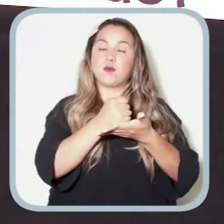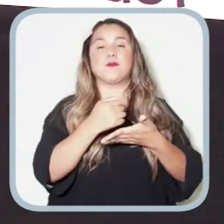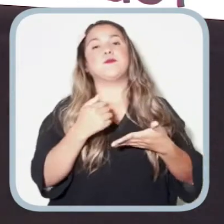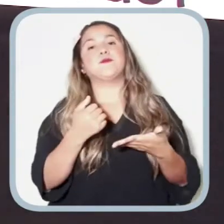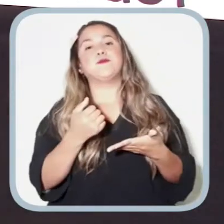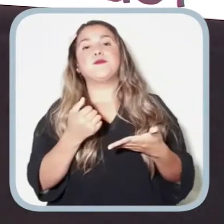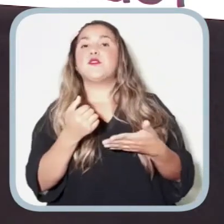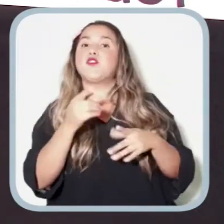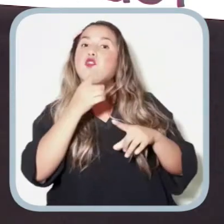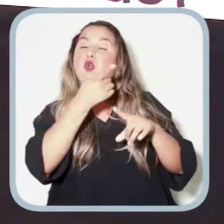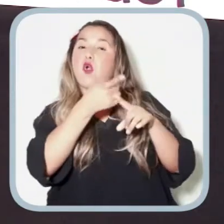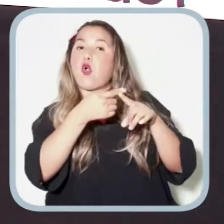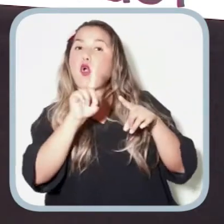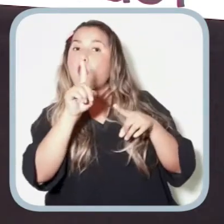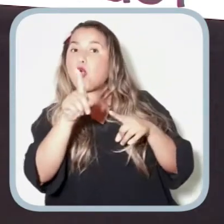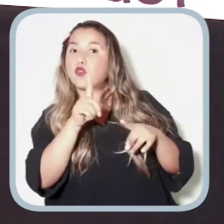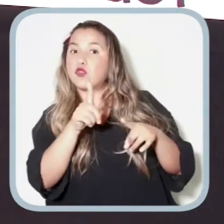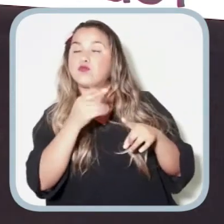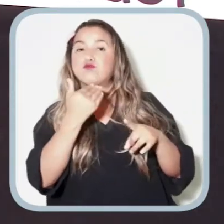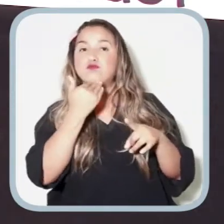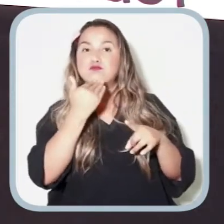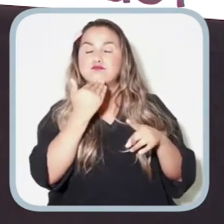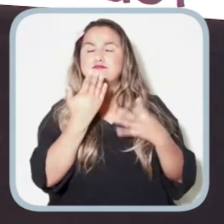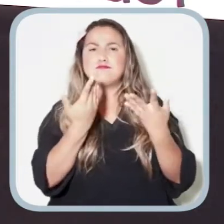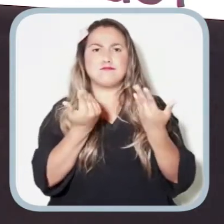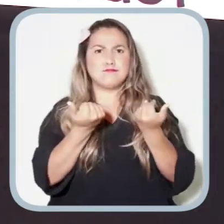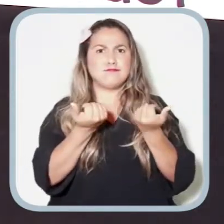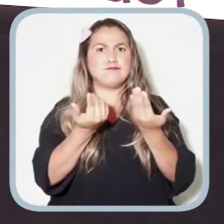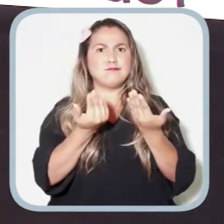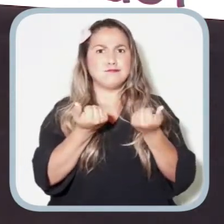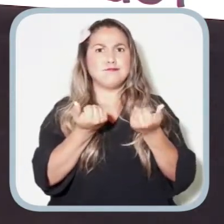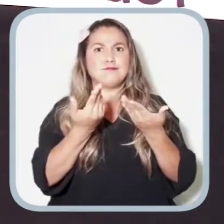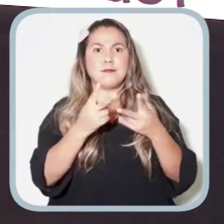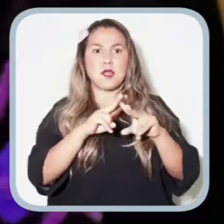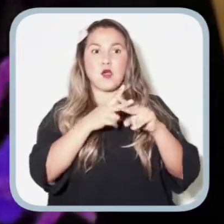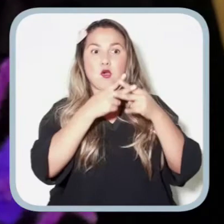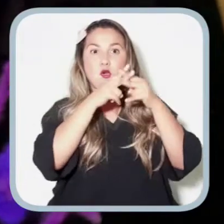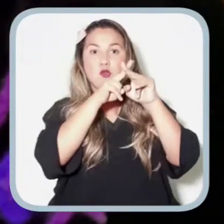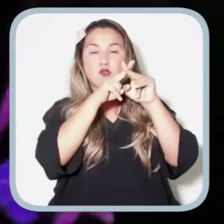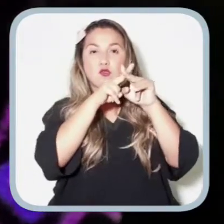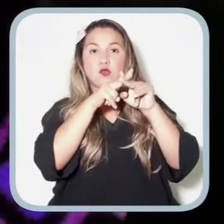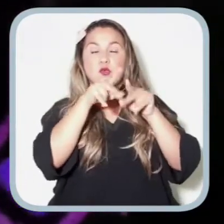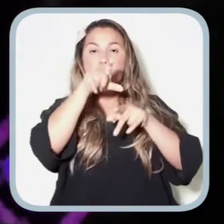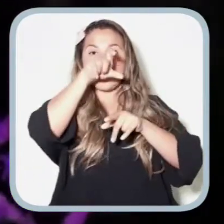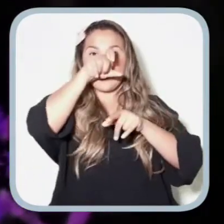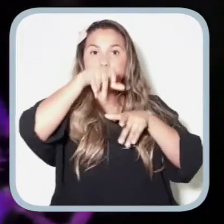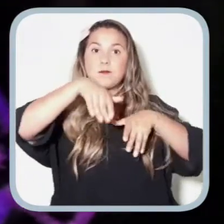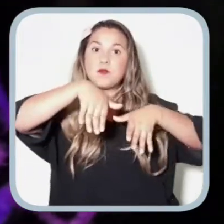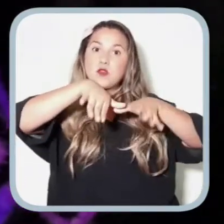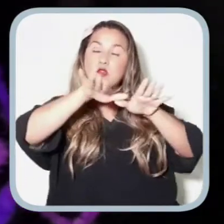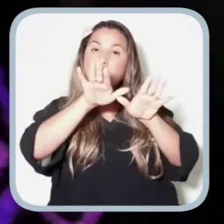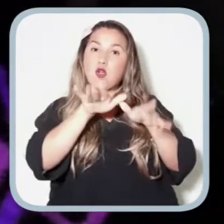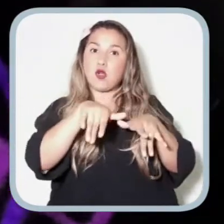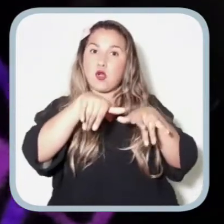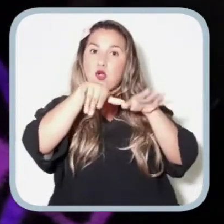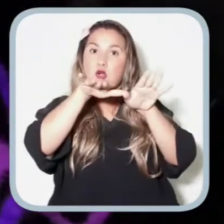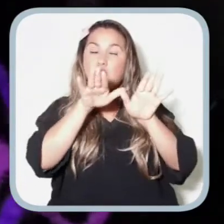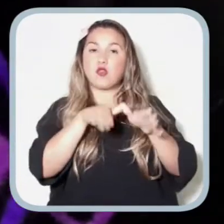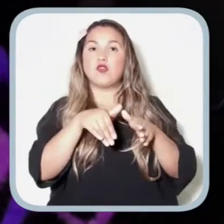otros materiales muy necesarios para construir nuestro condón un corcho de espumante